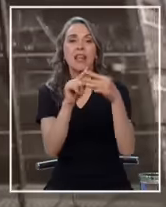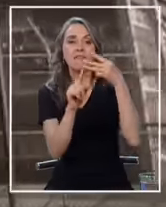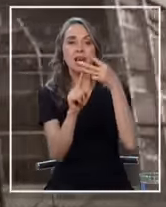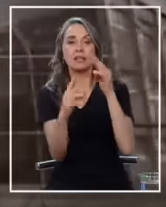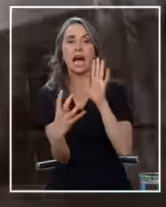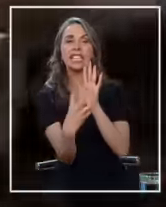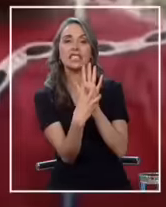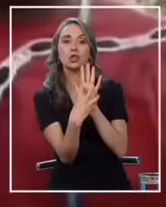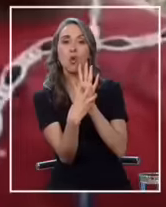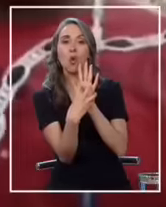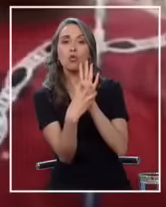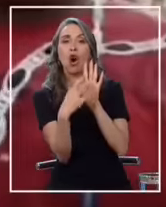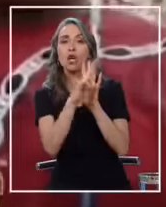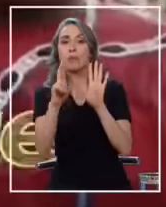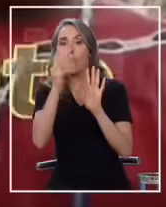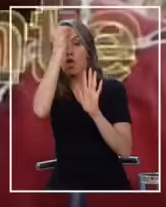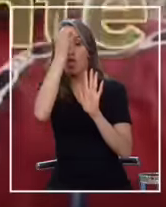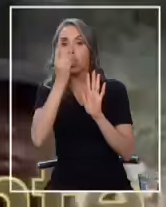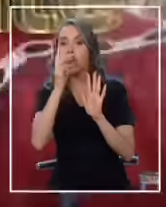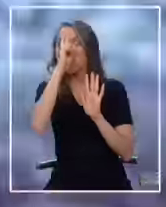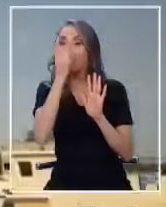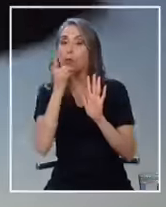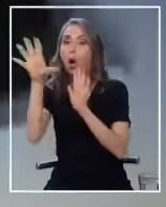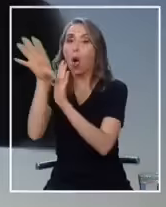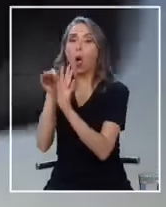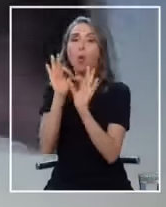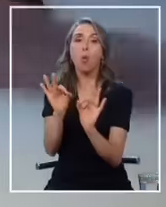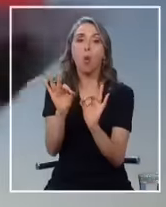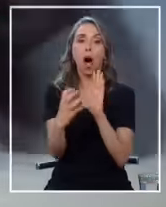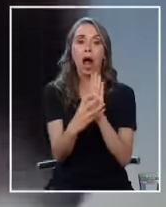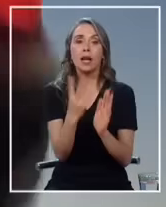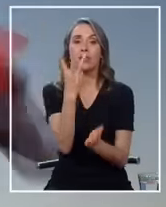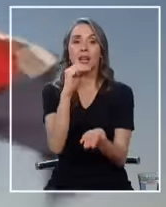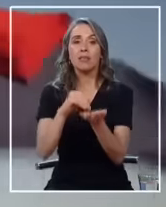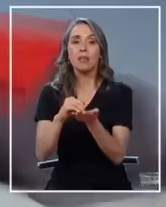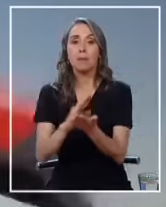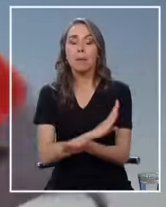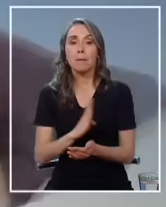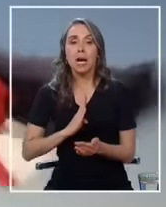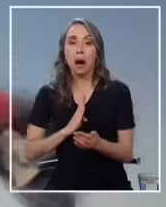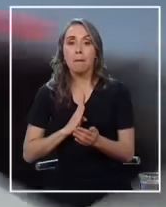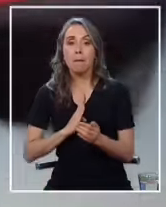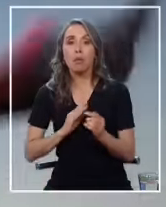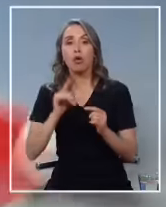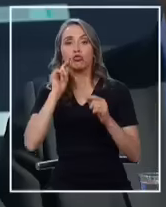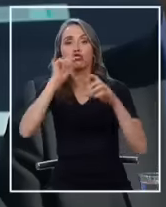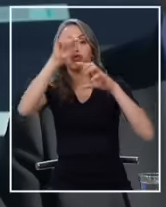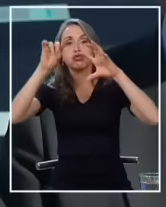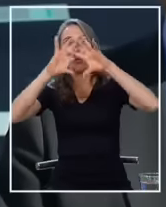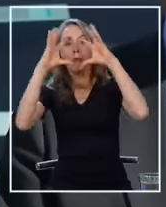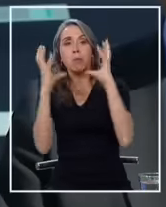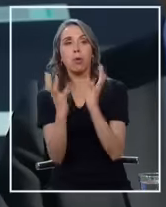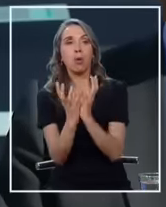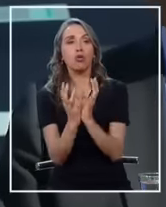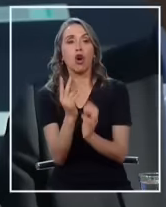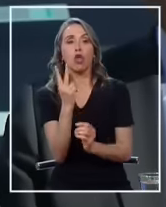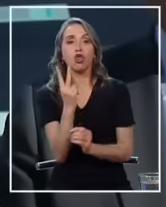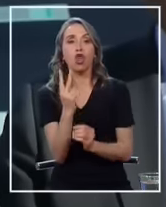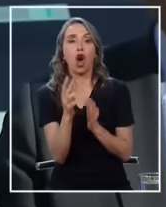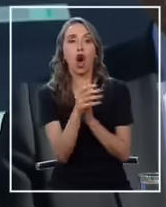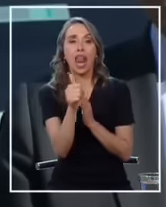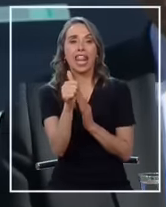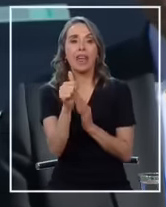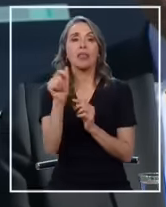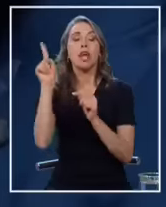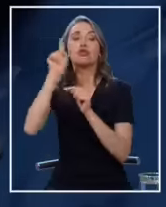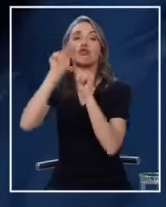el escudo de la República Dominicana. Cuentan con cerca de 30.000 integrantes alrededor del mundo. Hay dos líderes que están